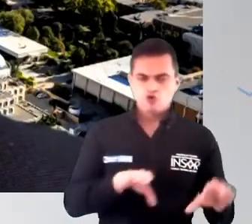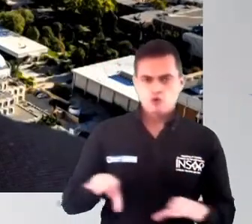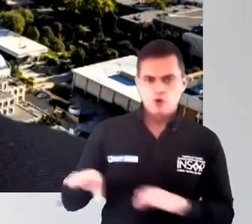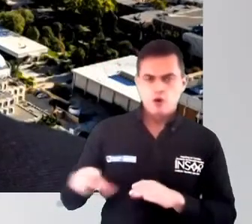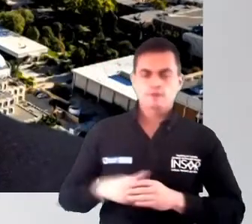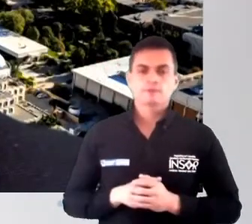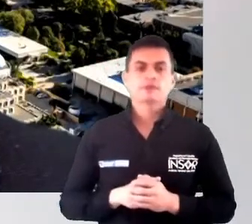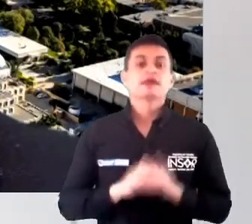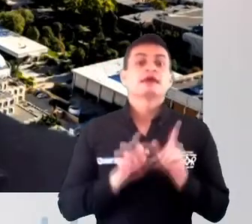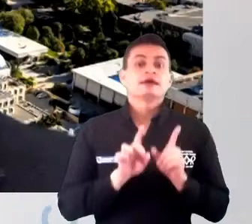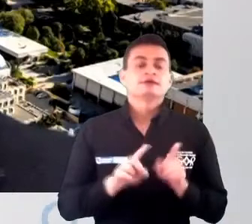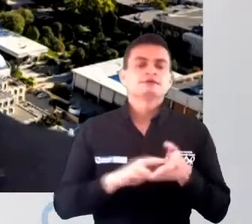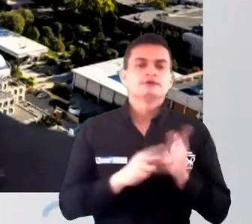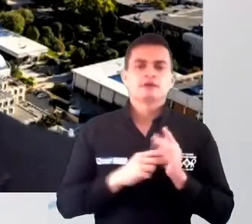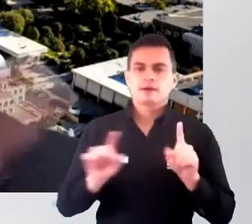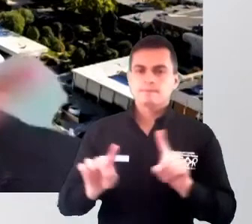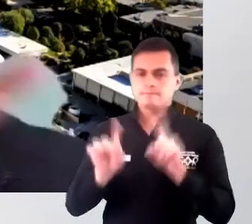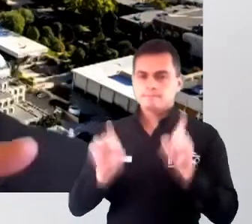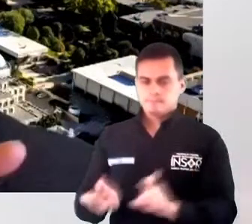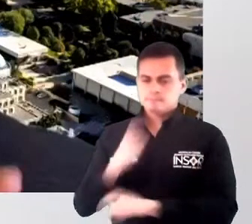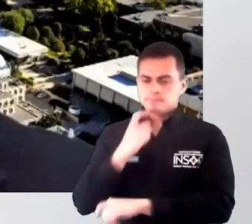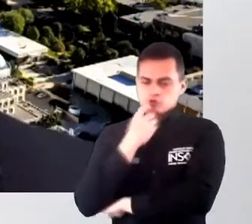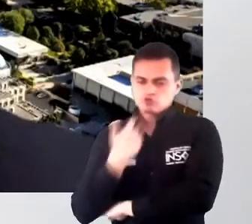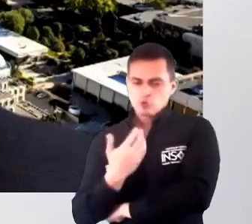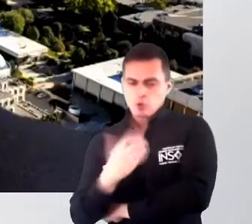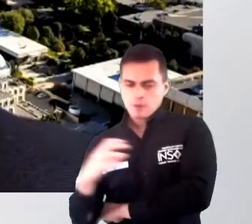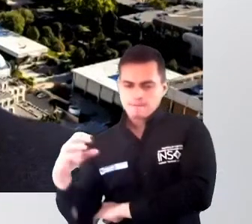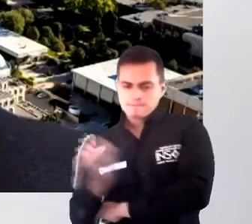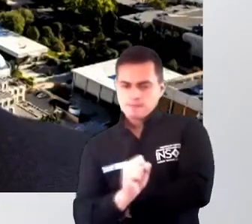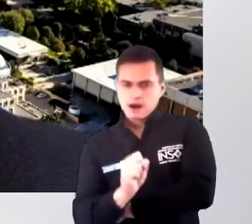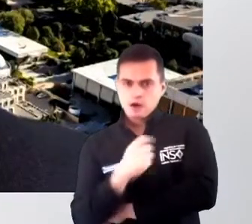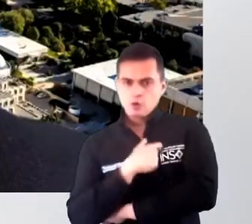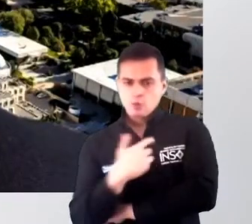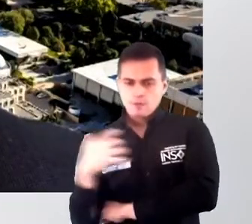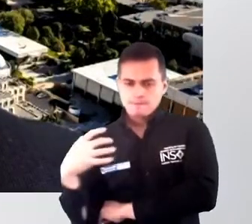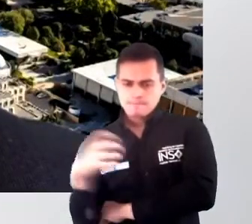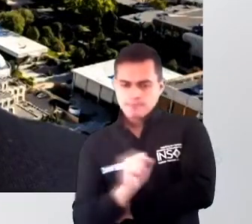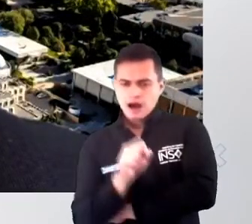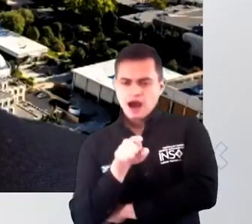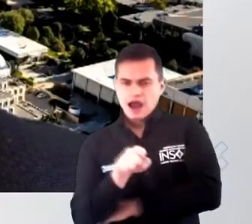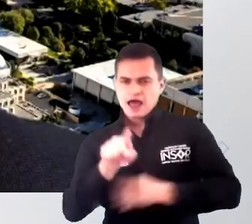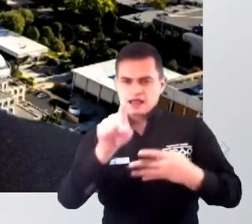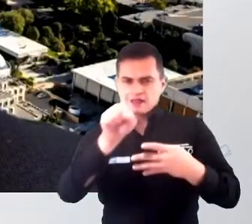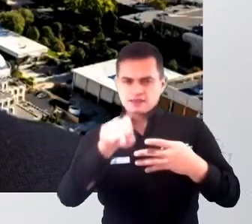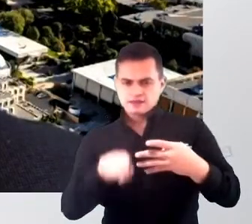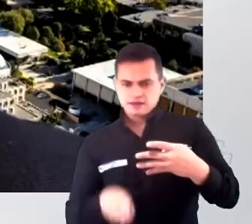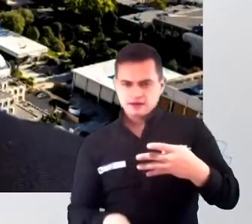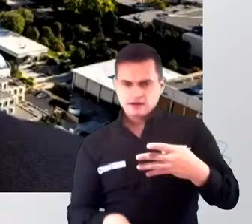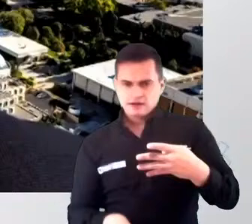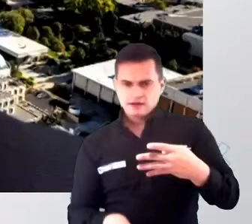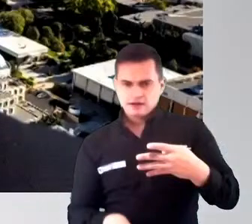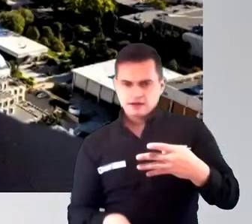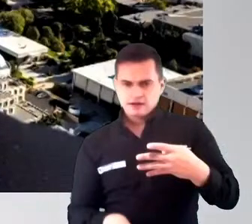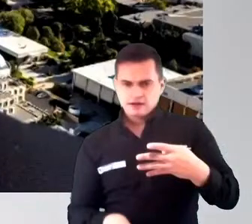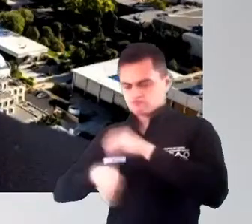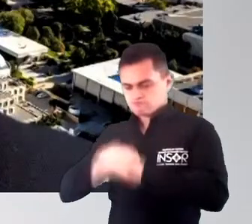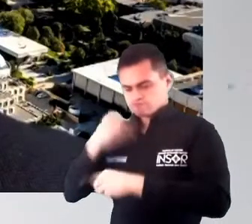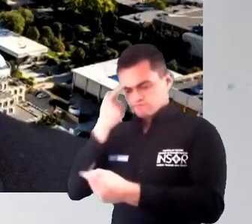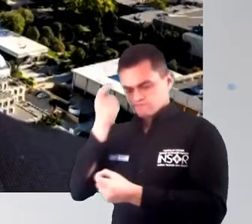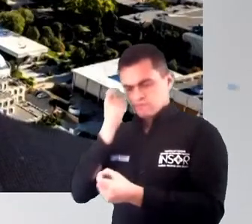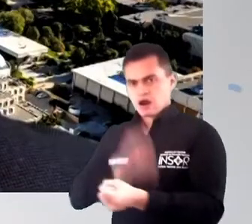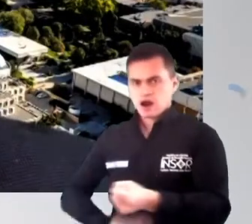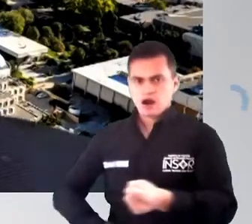la pregunta es, ¿cómo podemos identificar dónde están las necesidades del estudiante para poder determinar las estrategias